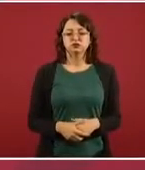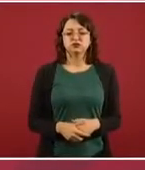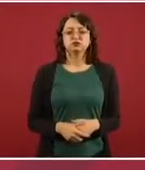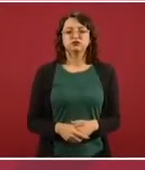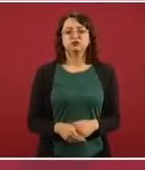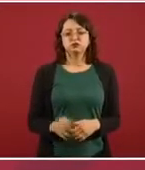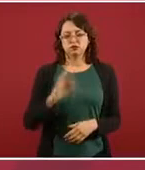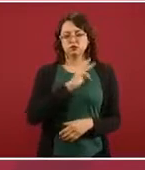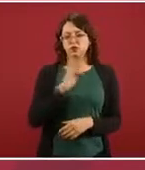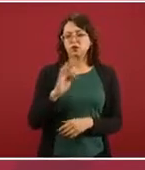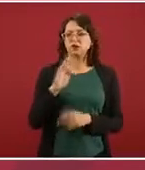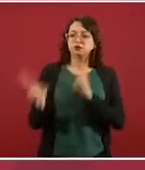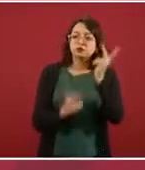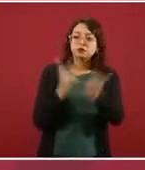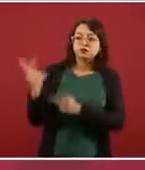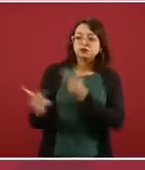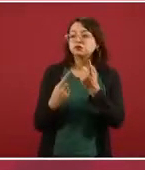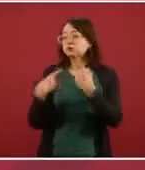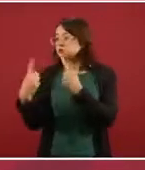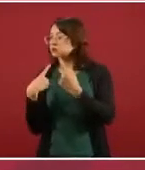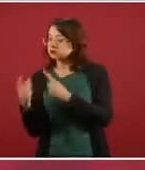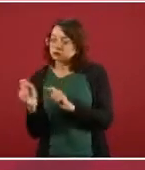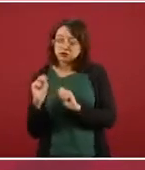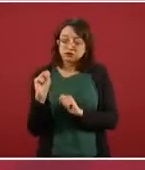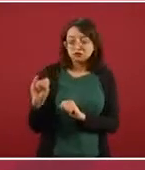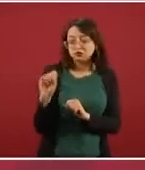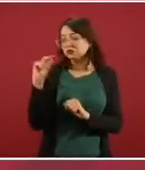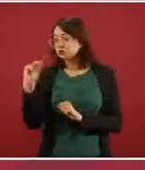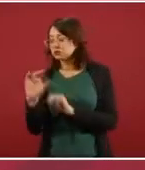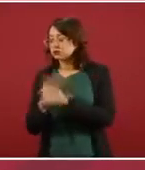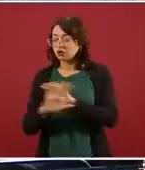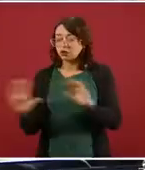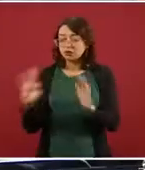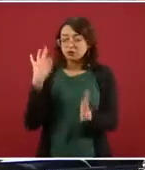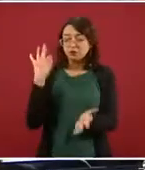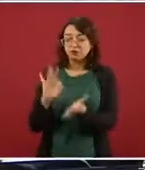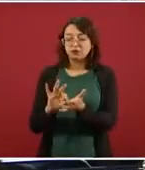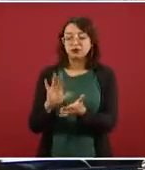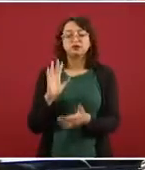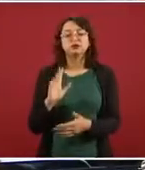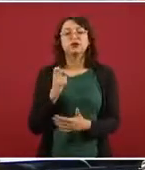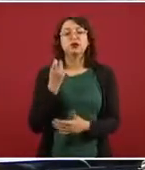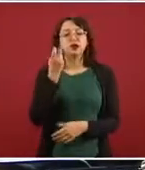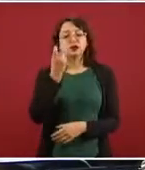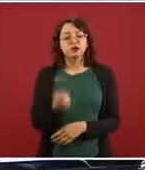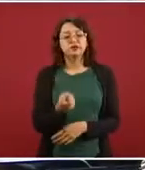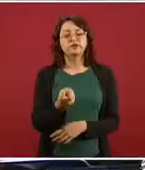una consulta con ellos. Eso es claro. Lo que está ahora